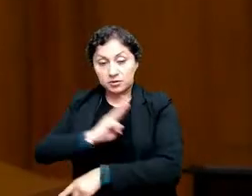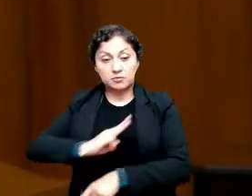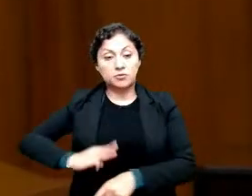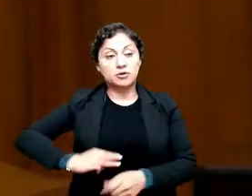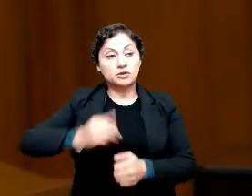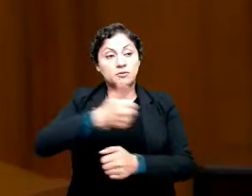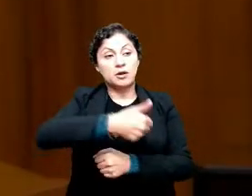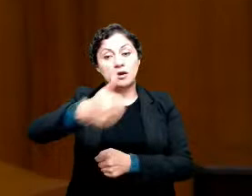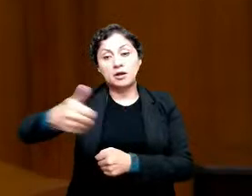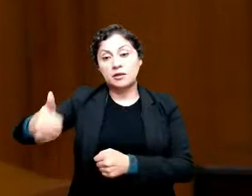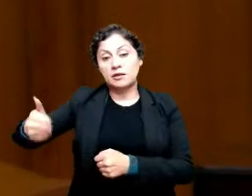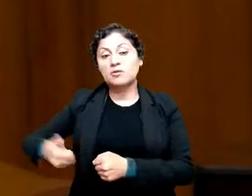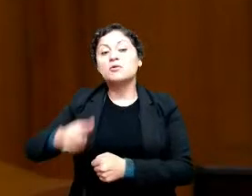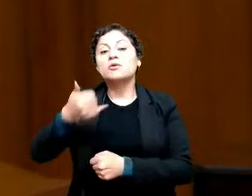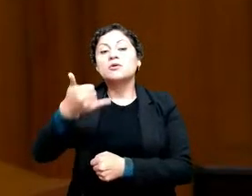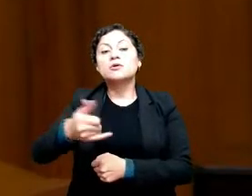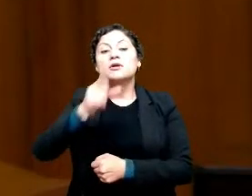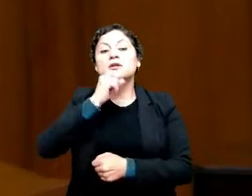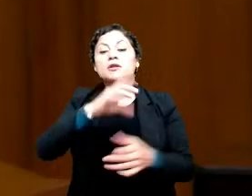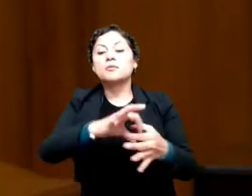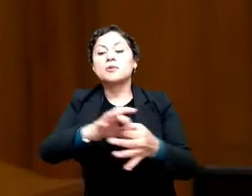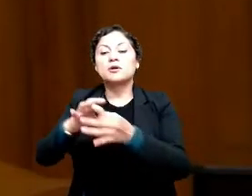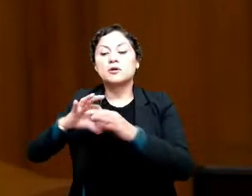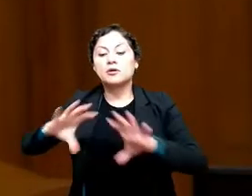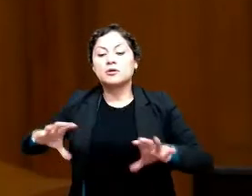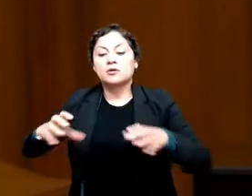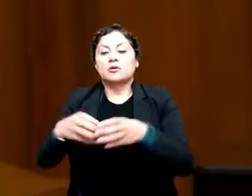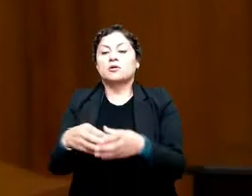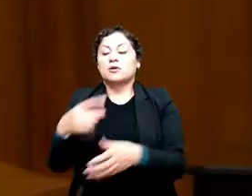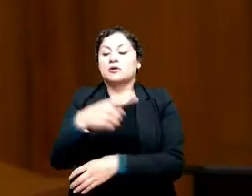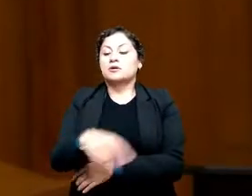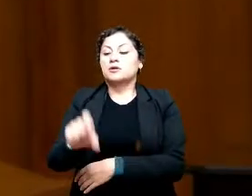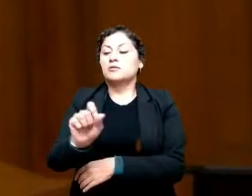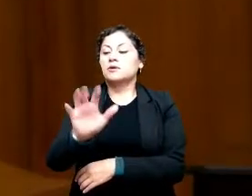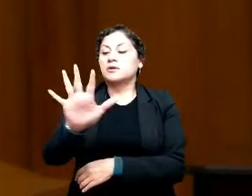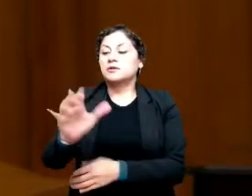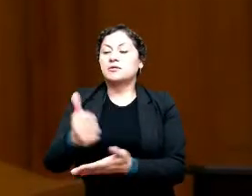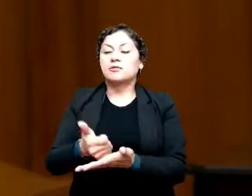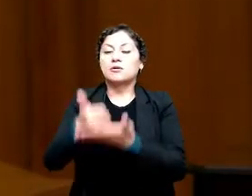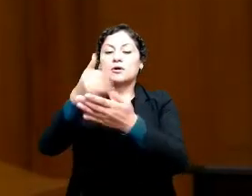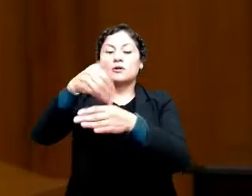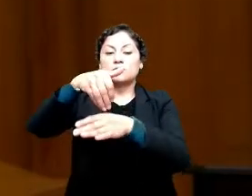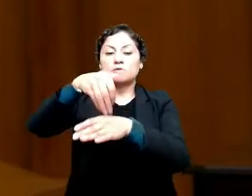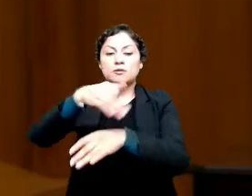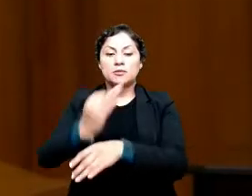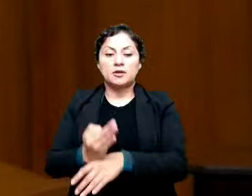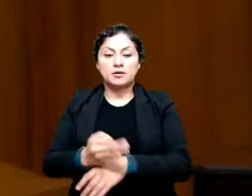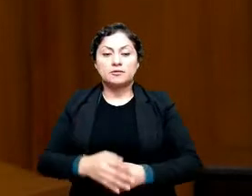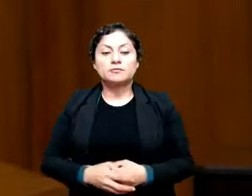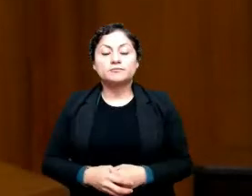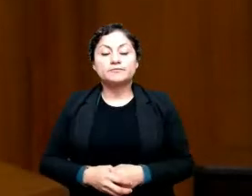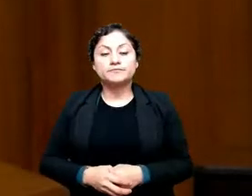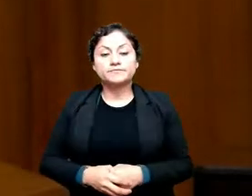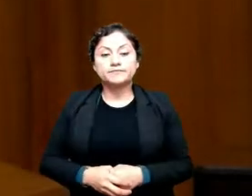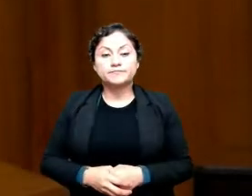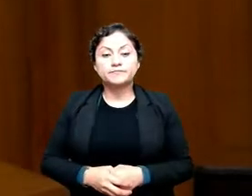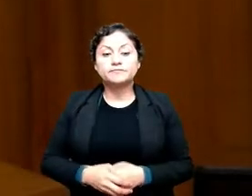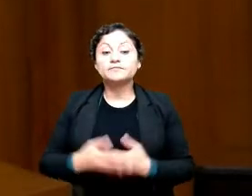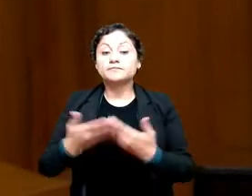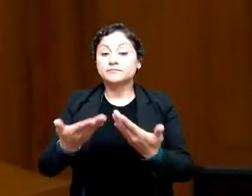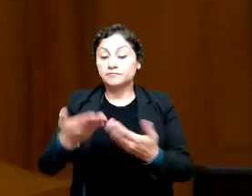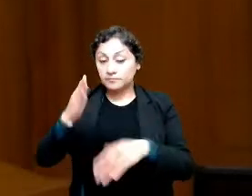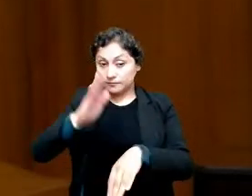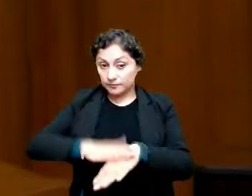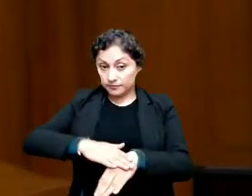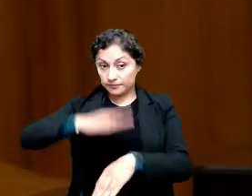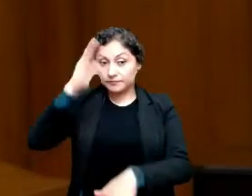de cerca de los 125 ayuntamientos de nuestro Estado. Para acercar más aún la administración